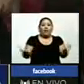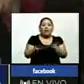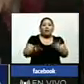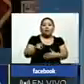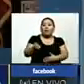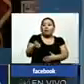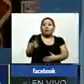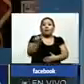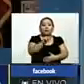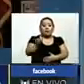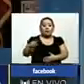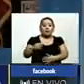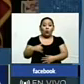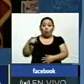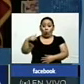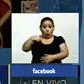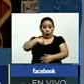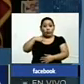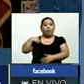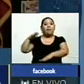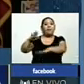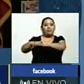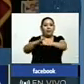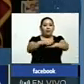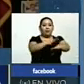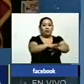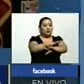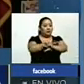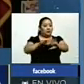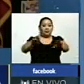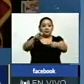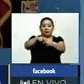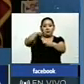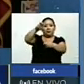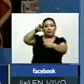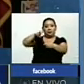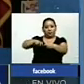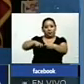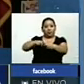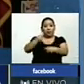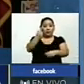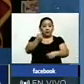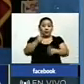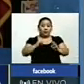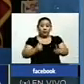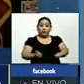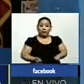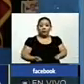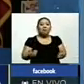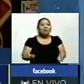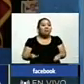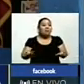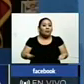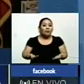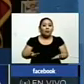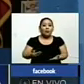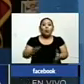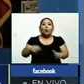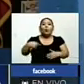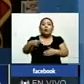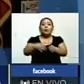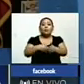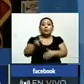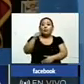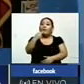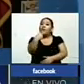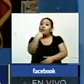próxima semana. Hoy les anuncio que estaré renunciando al puesto del gobernador efectivo el viernes